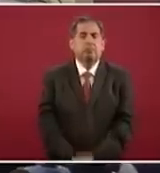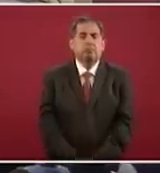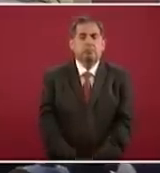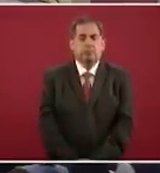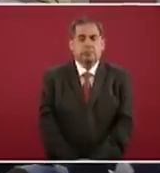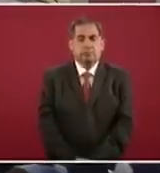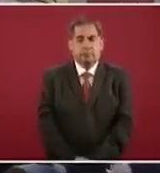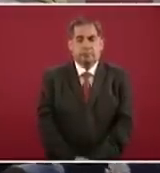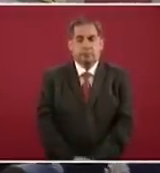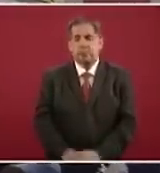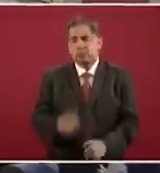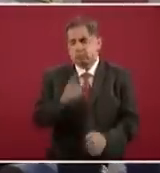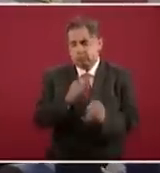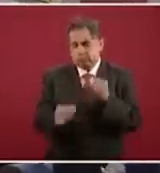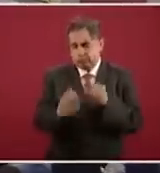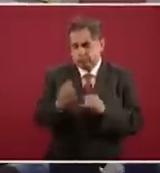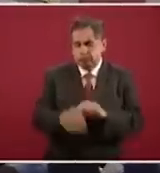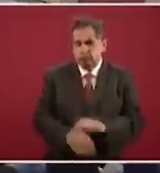Una más.